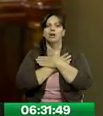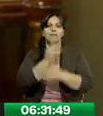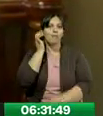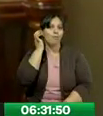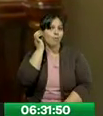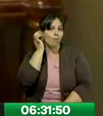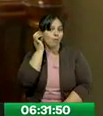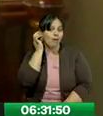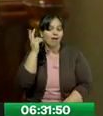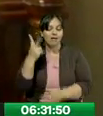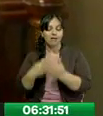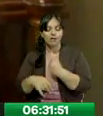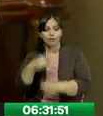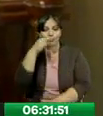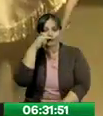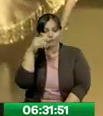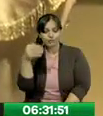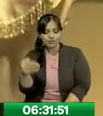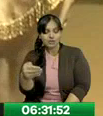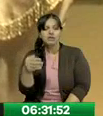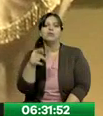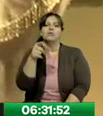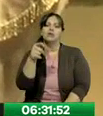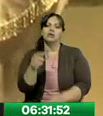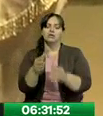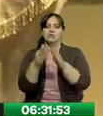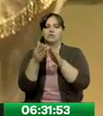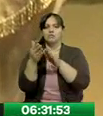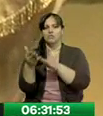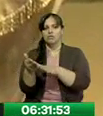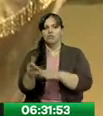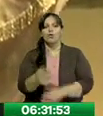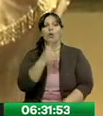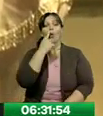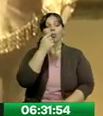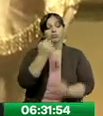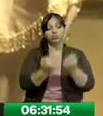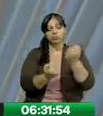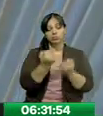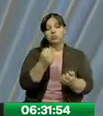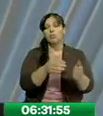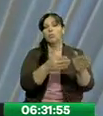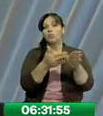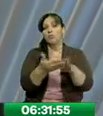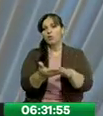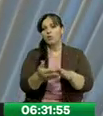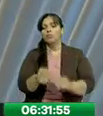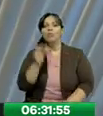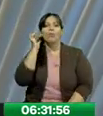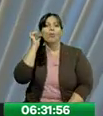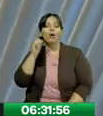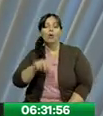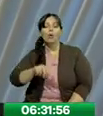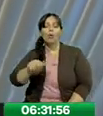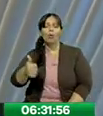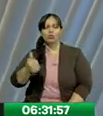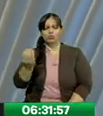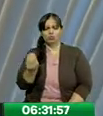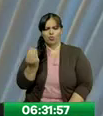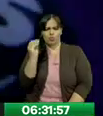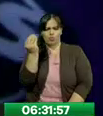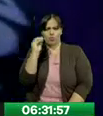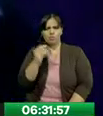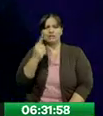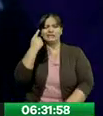muerto y una adolescente espera por ayuda debido a que los medicamentos son muy costosos. Hay una niña